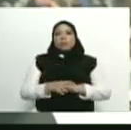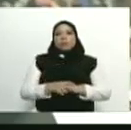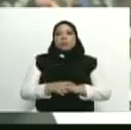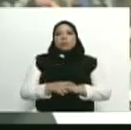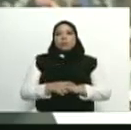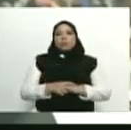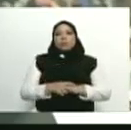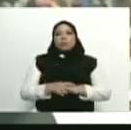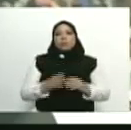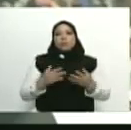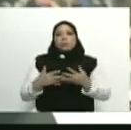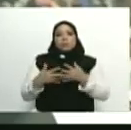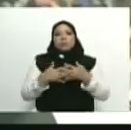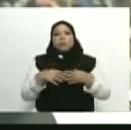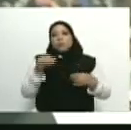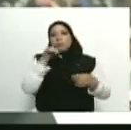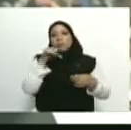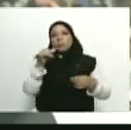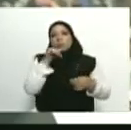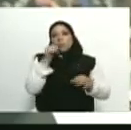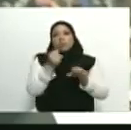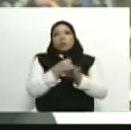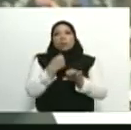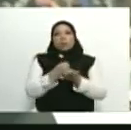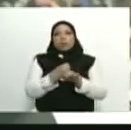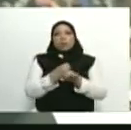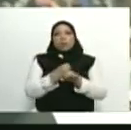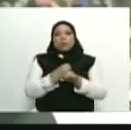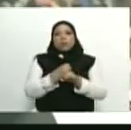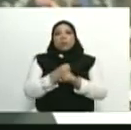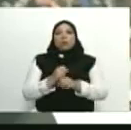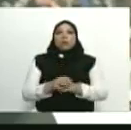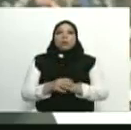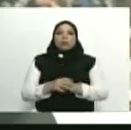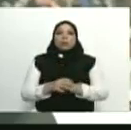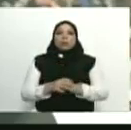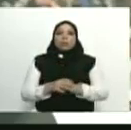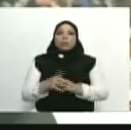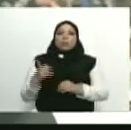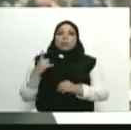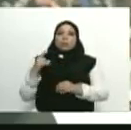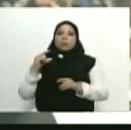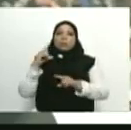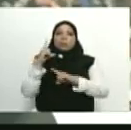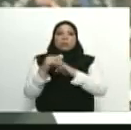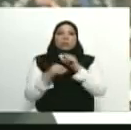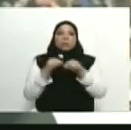¿Cómo se enteran ustedes las noticias? ¿Ah? ¿Por las redes?